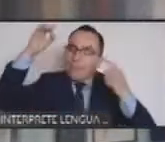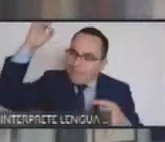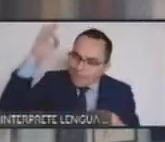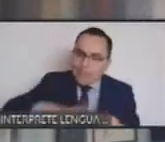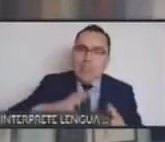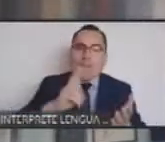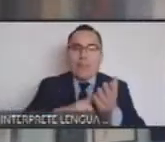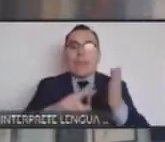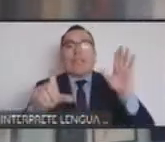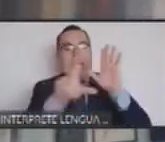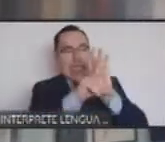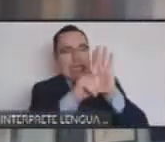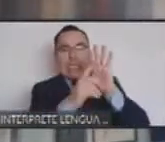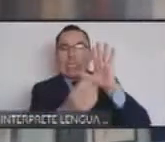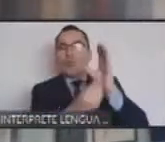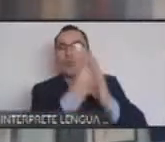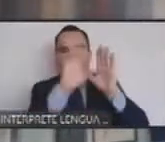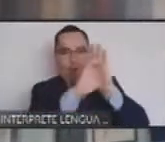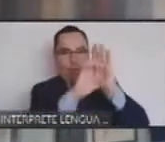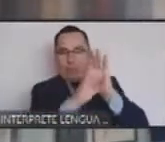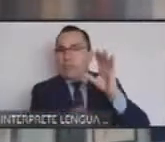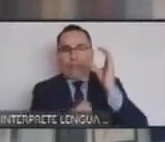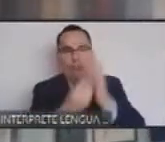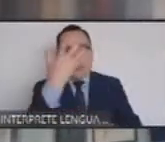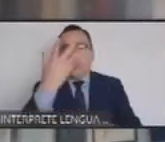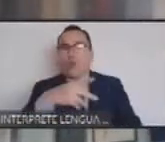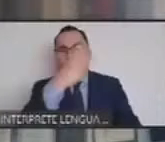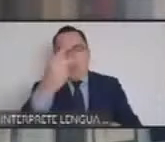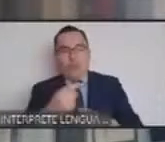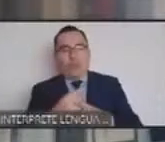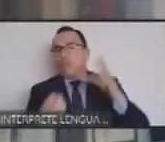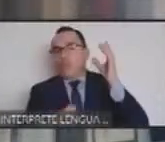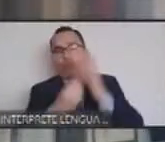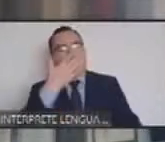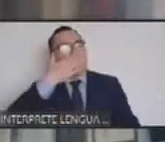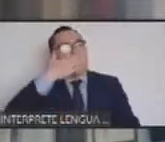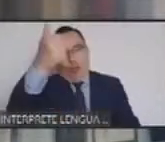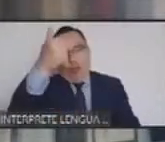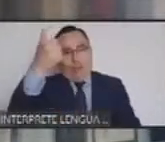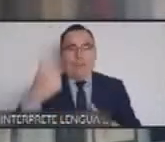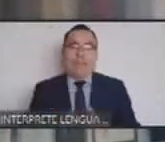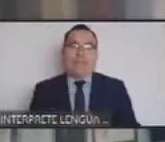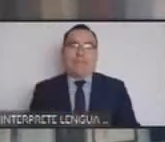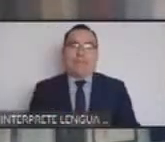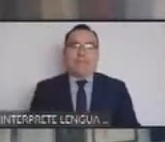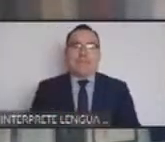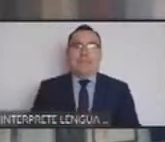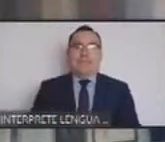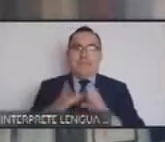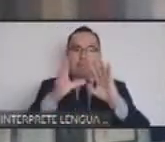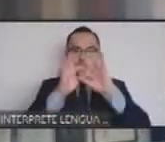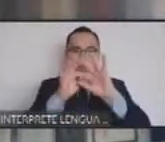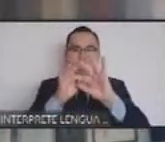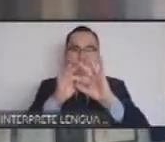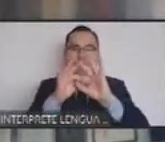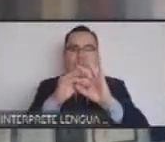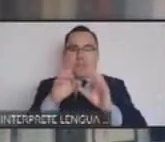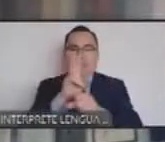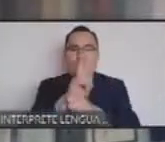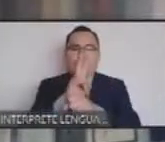legislación efectivamente dibuja una situación mucho mejor. Gracias, profesor Engel.